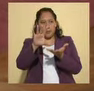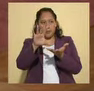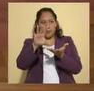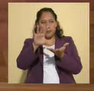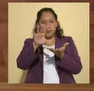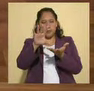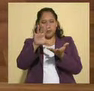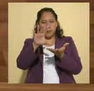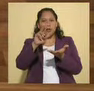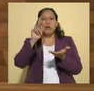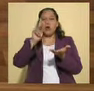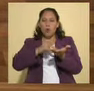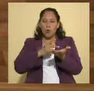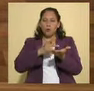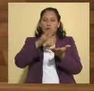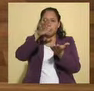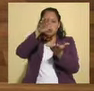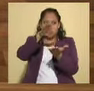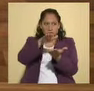Otra vez bajo mi cadera.